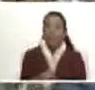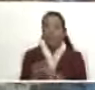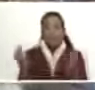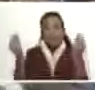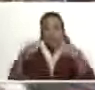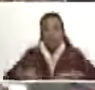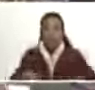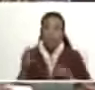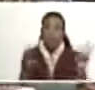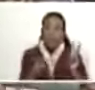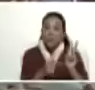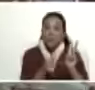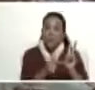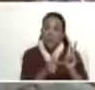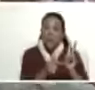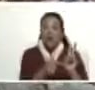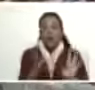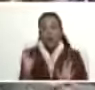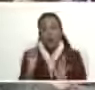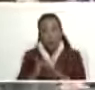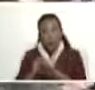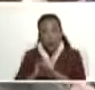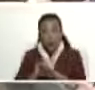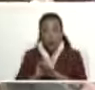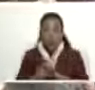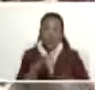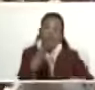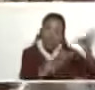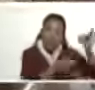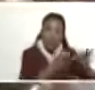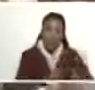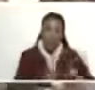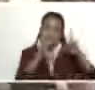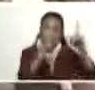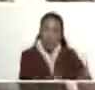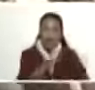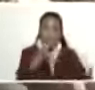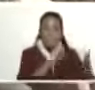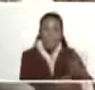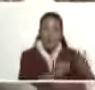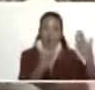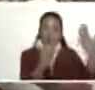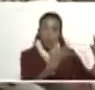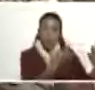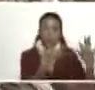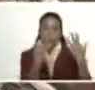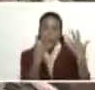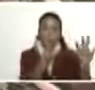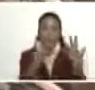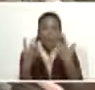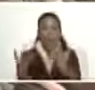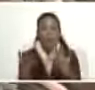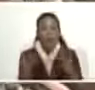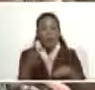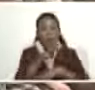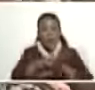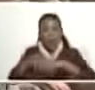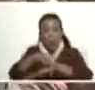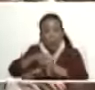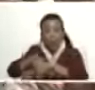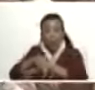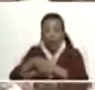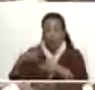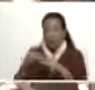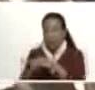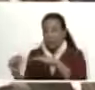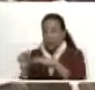contención venezolana del que el llamado laudo arbitral de Paredes de 1899 sobre la frontera entre Venezuela y la